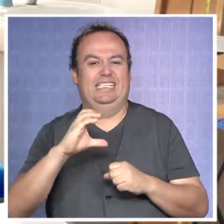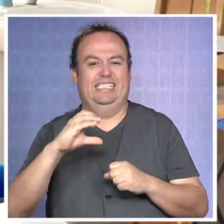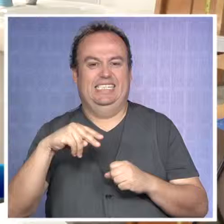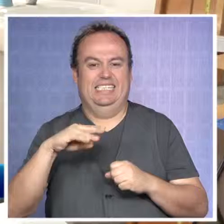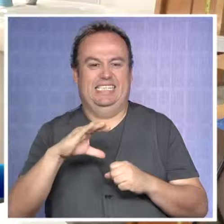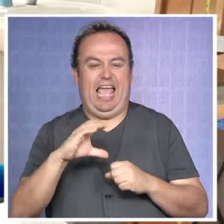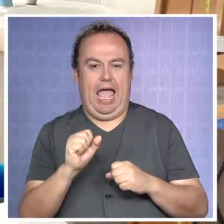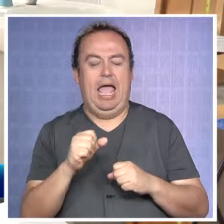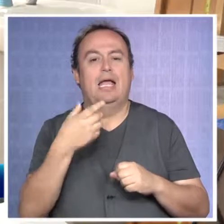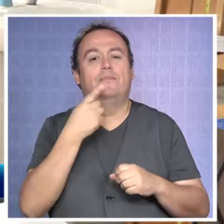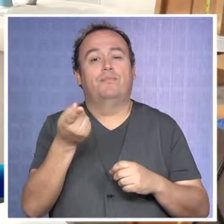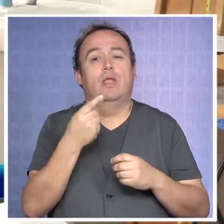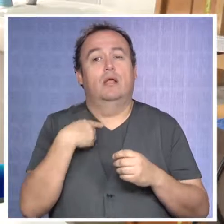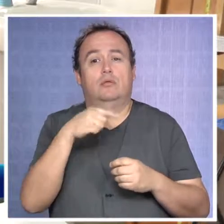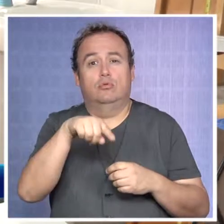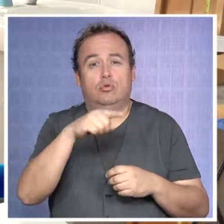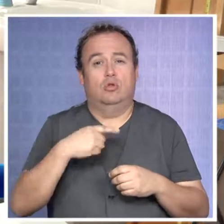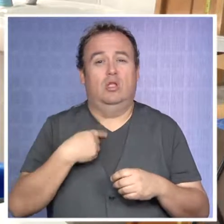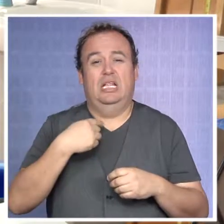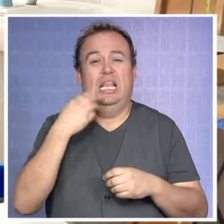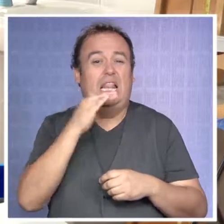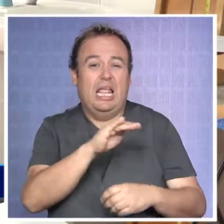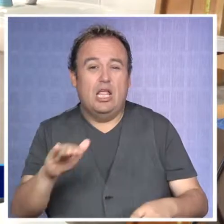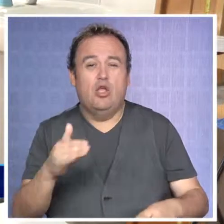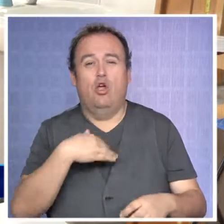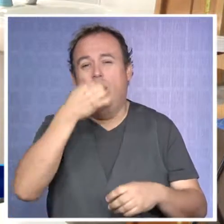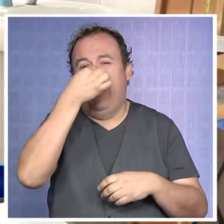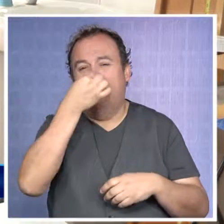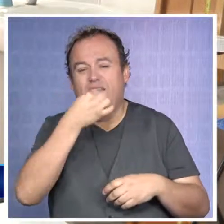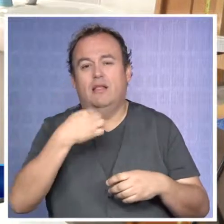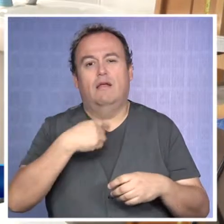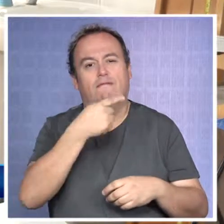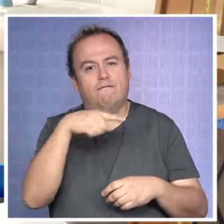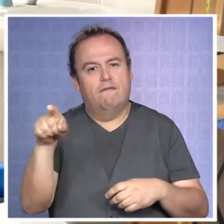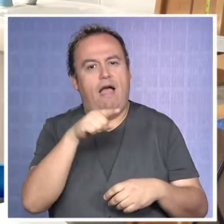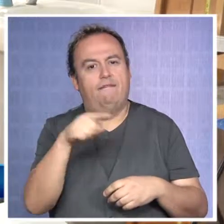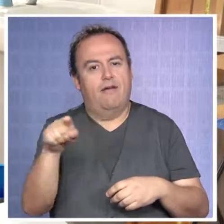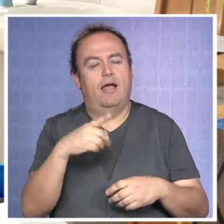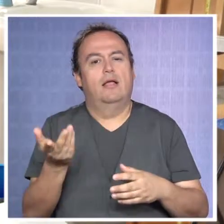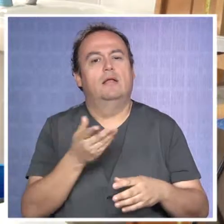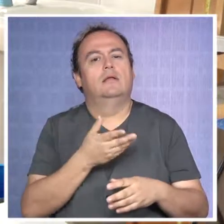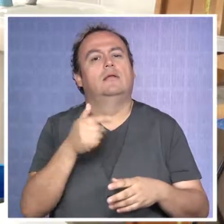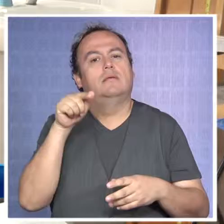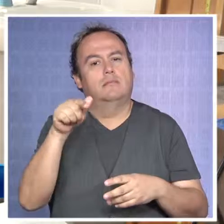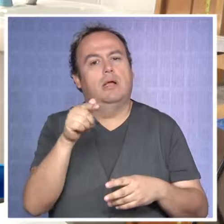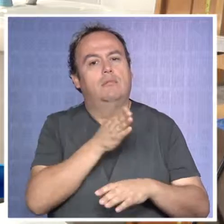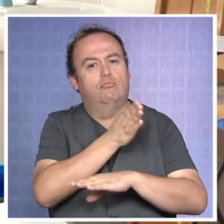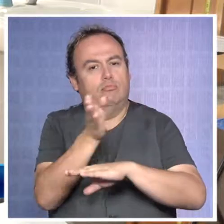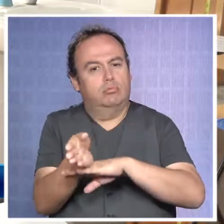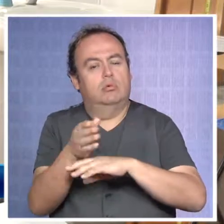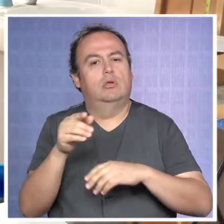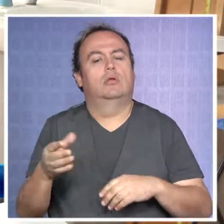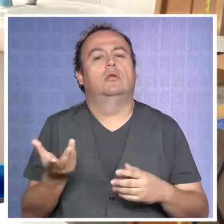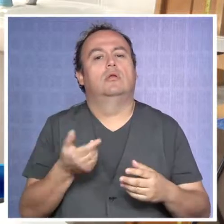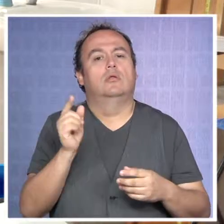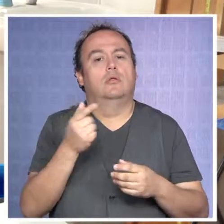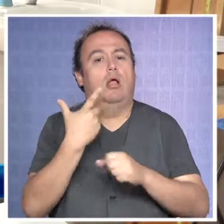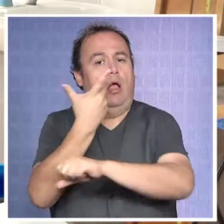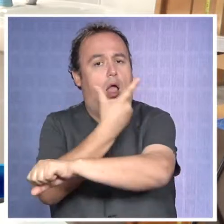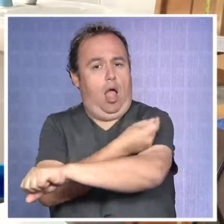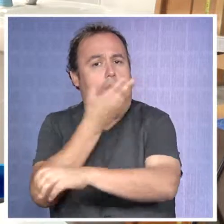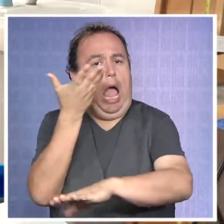a que tenga niños crónicos respiratorios, ya sea perteneciente a la sala IRA o a la sala ERA, que acudan al consultorio porque las vacunas